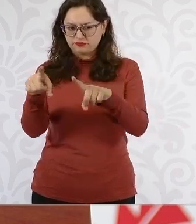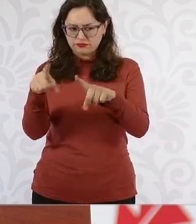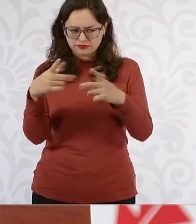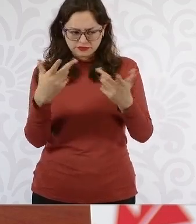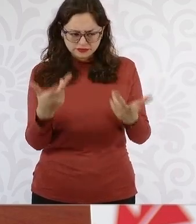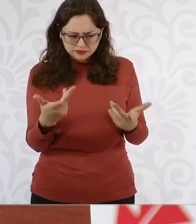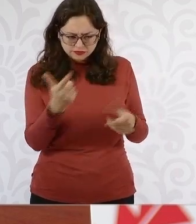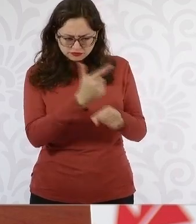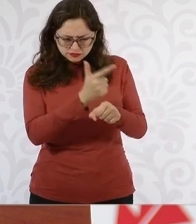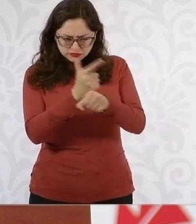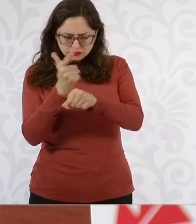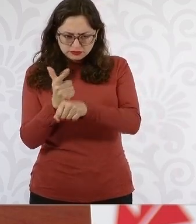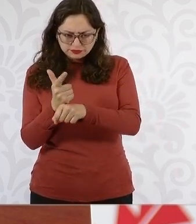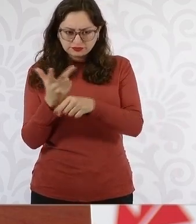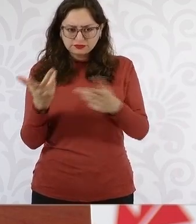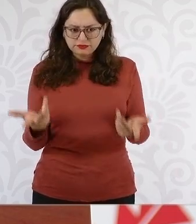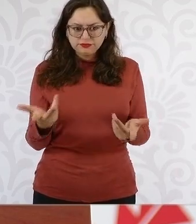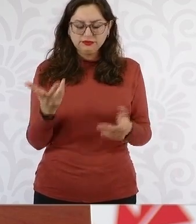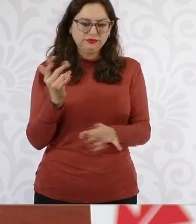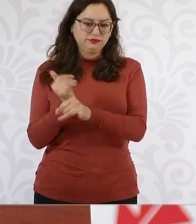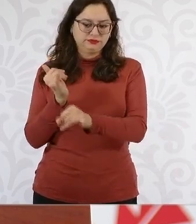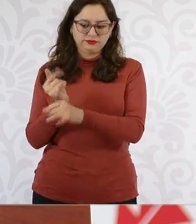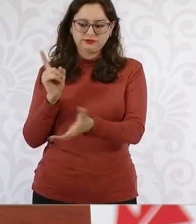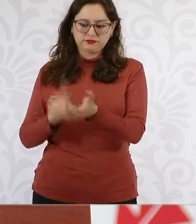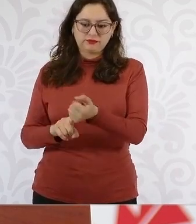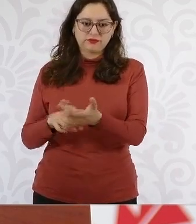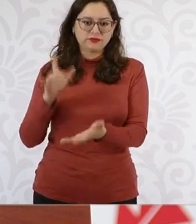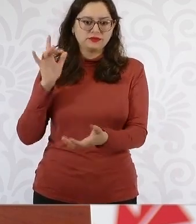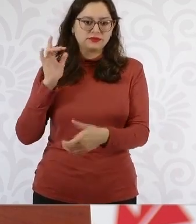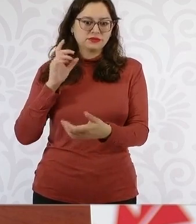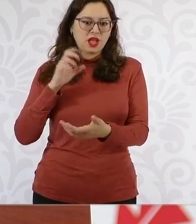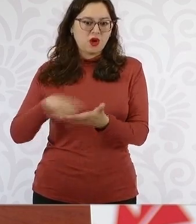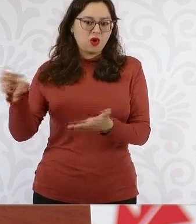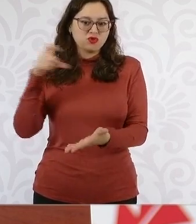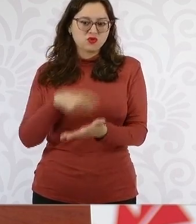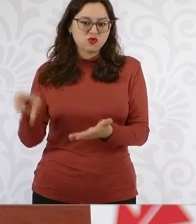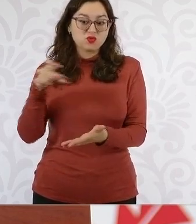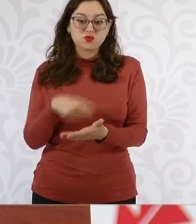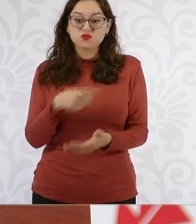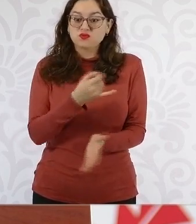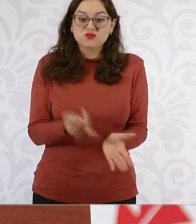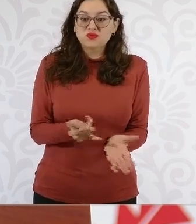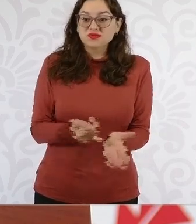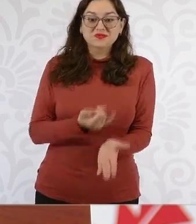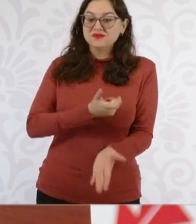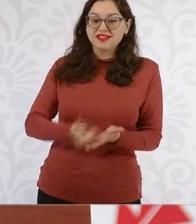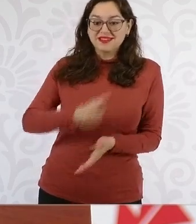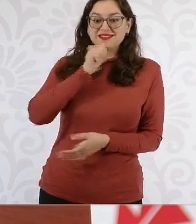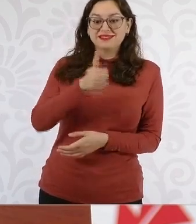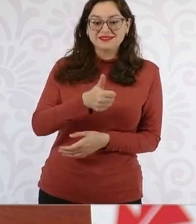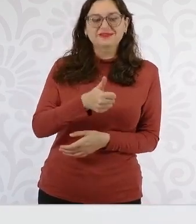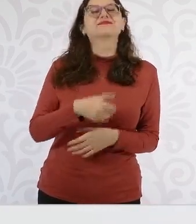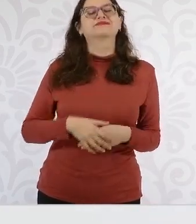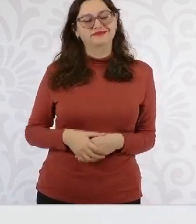uno compra de manera electrónica porque no estaban pagando prácticamente nada. Entonces también